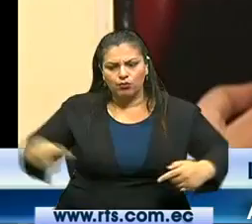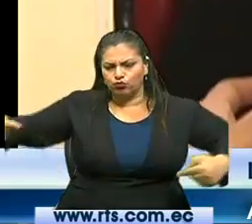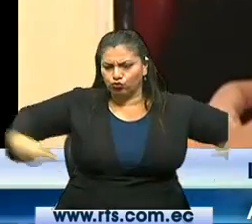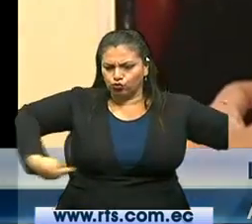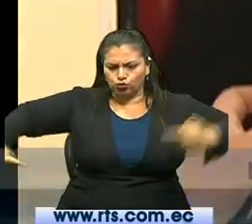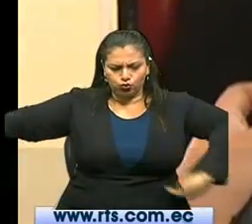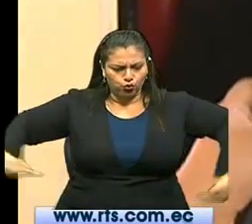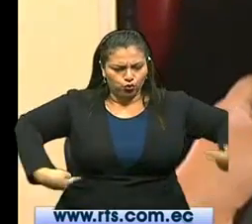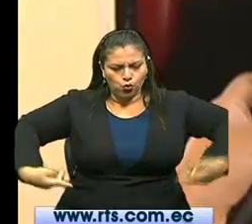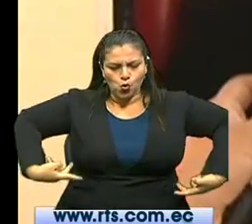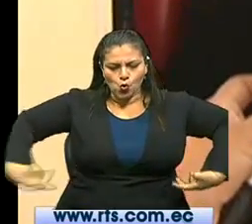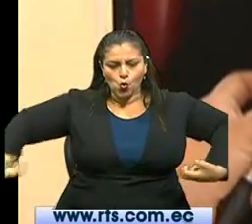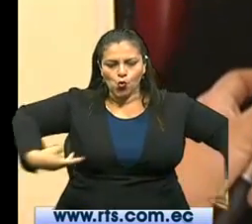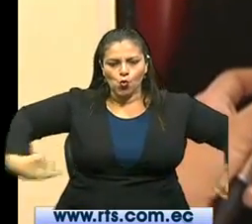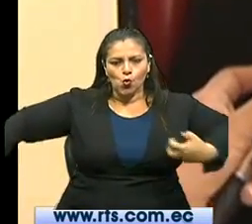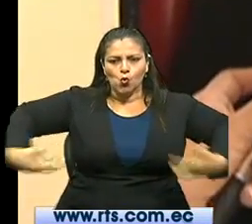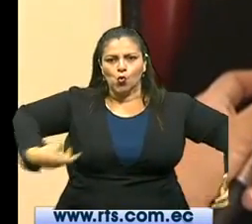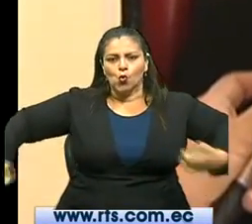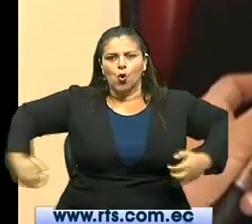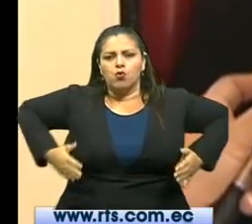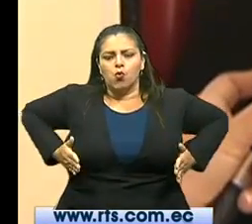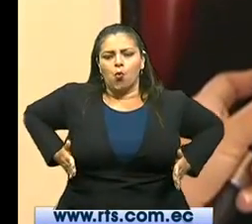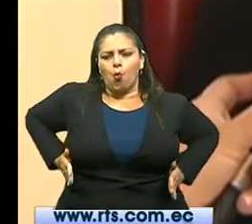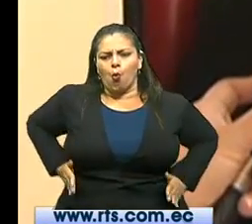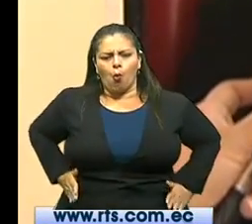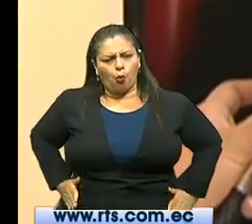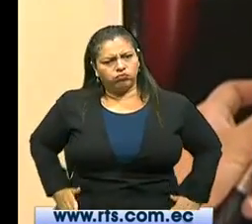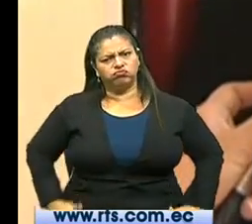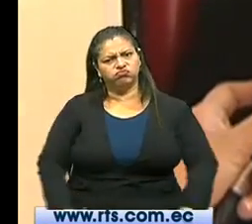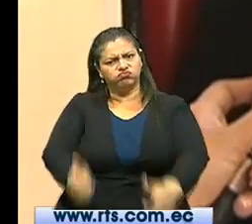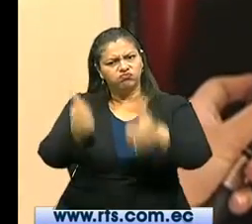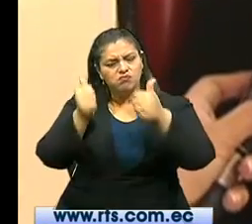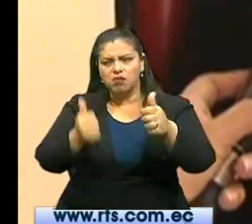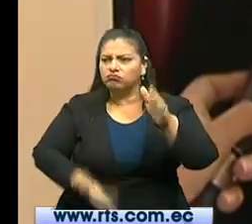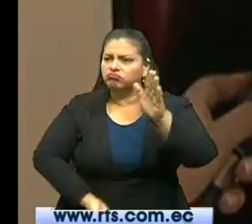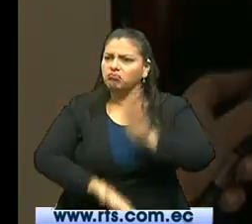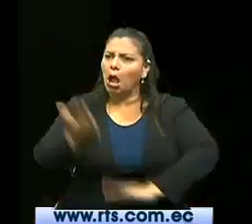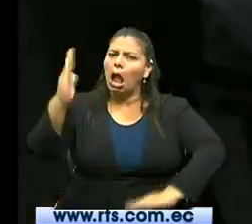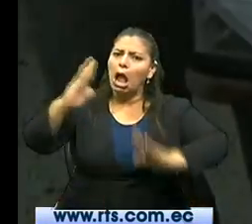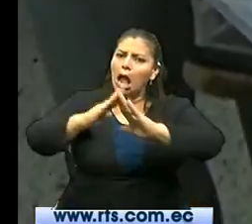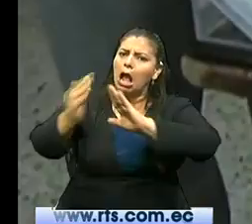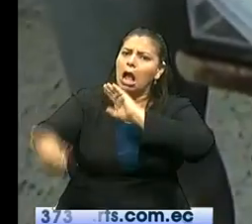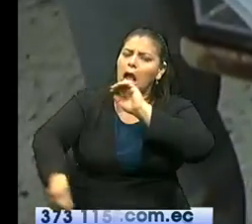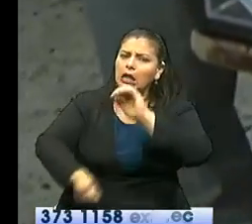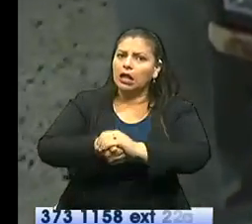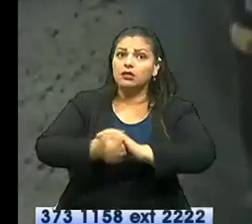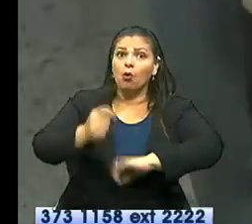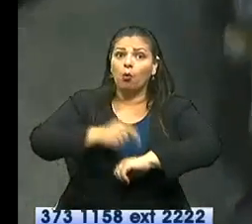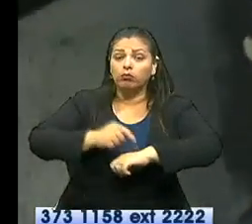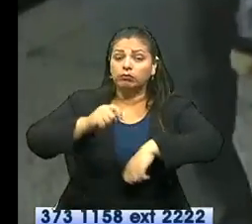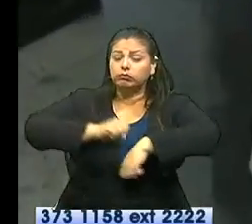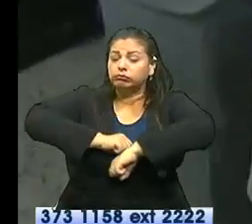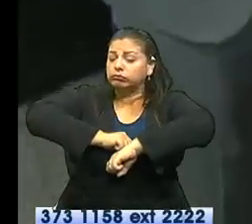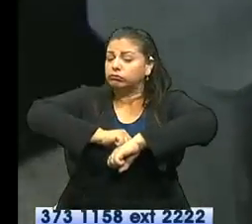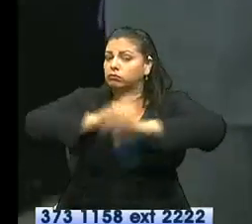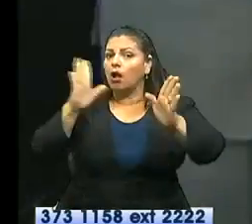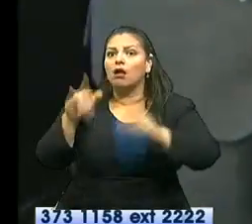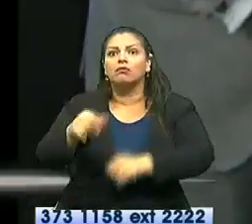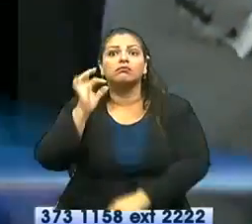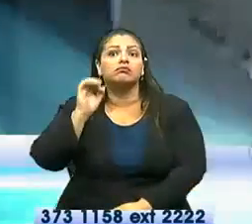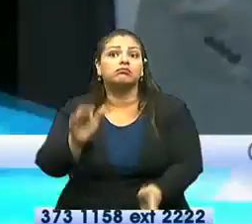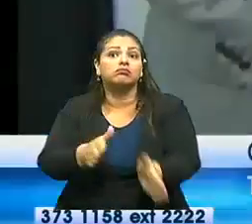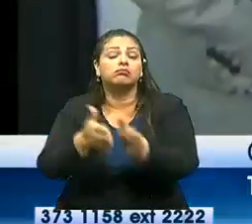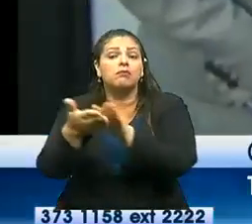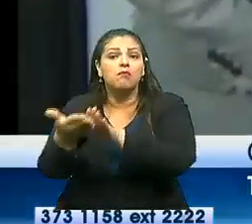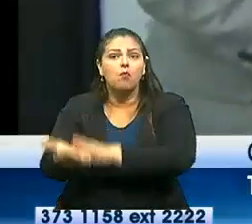su casa y regresó en la madrugada ya. Dicen que la recibieron ya fallecida, ya estaba muerta. El director provincial de salud aseveró que el caso está